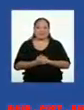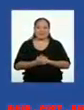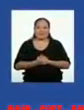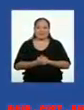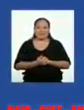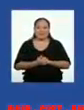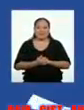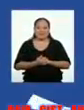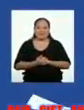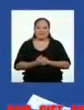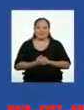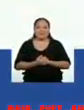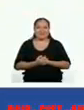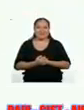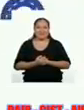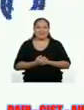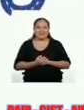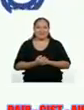¡Gracias!